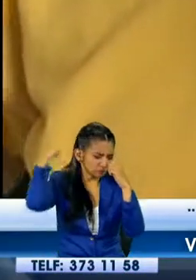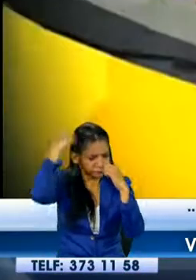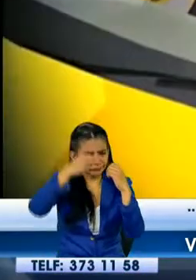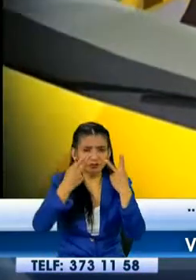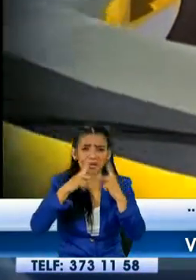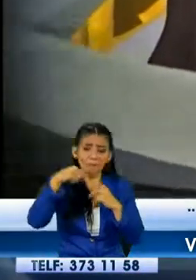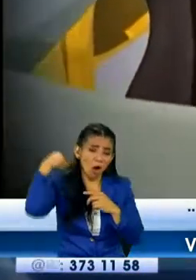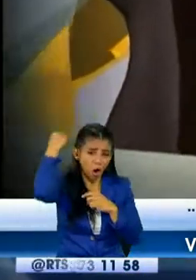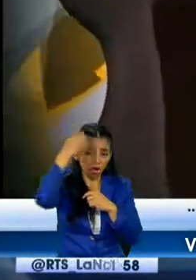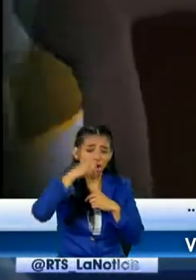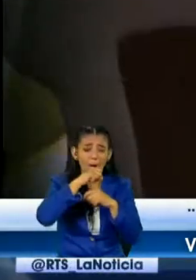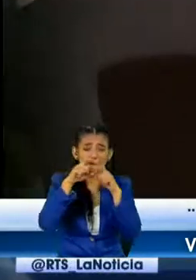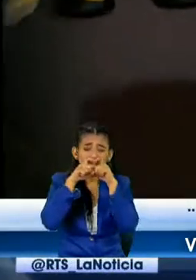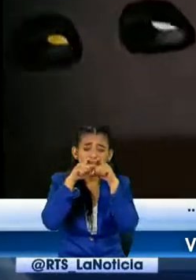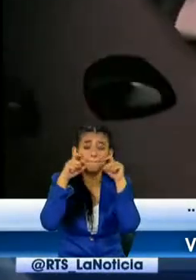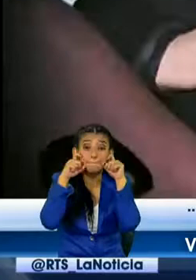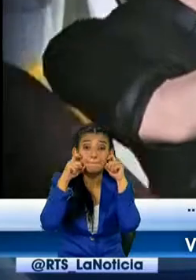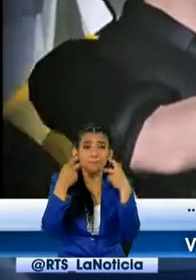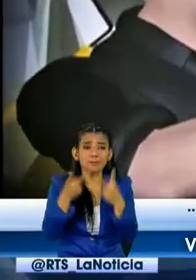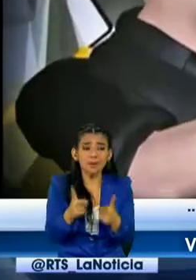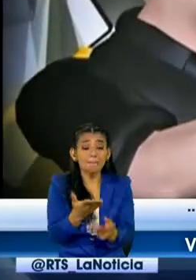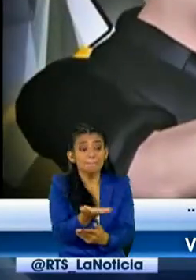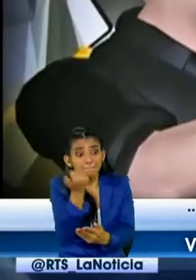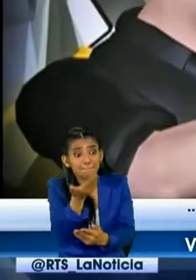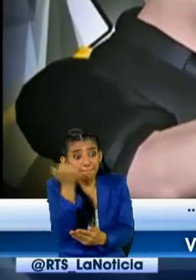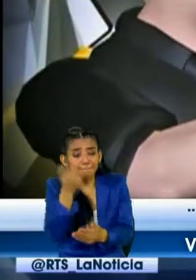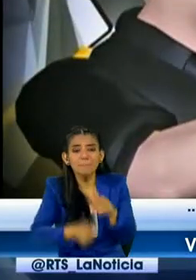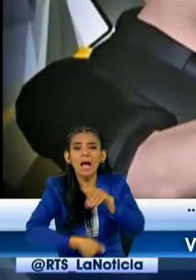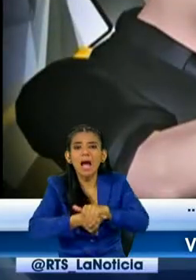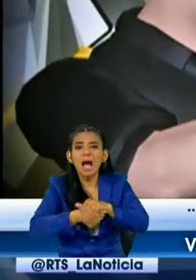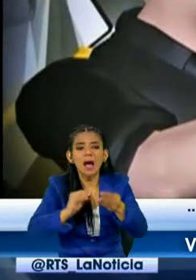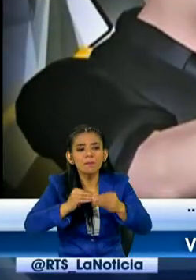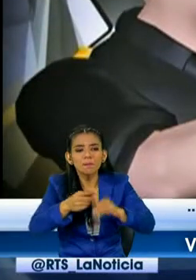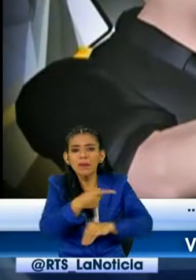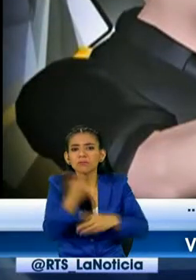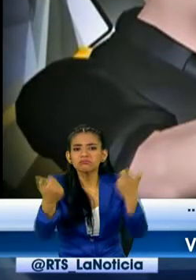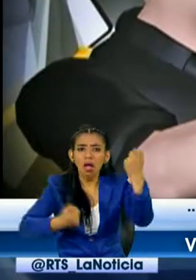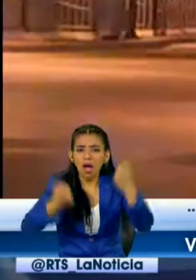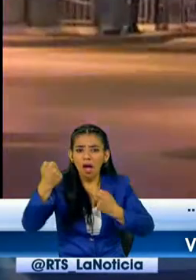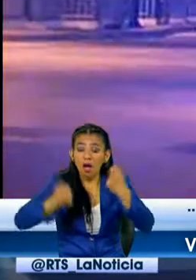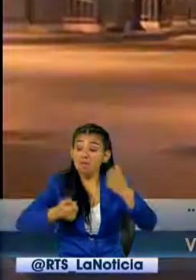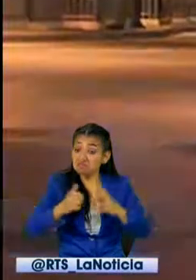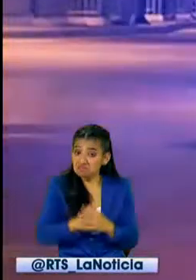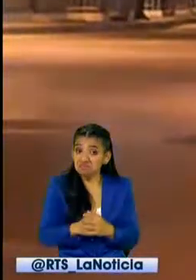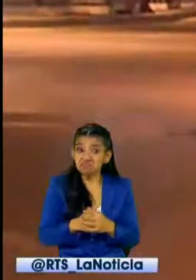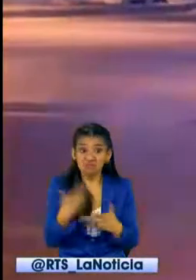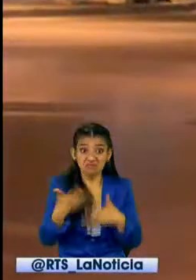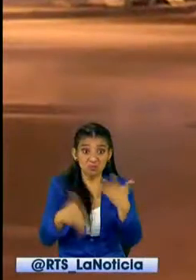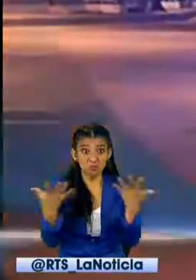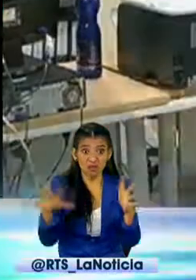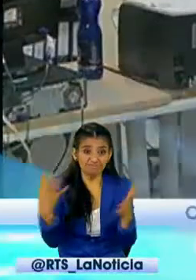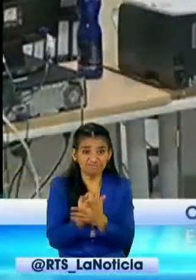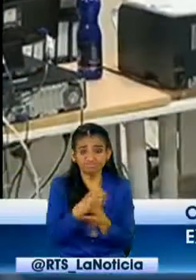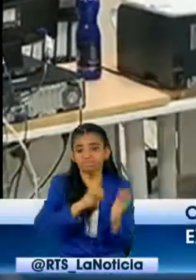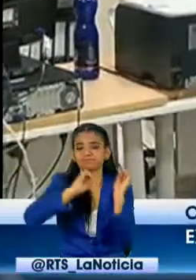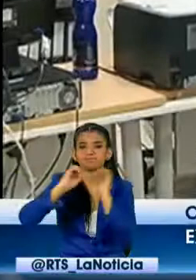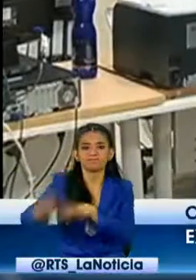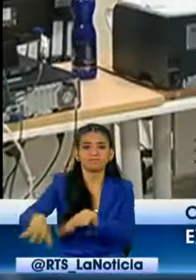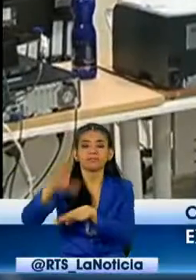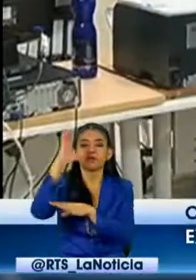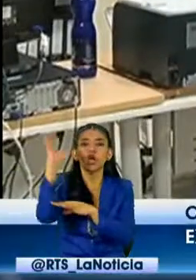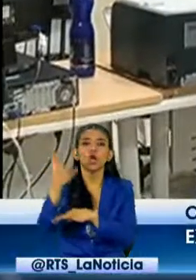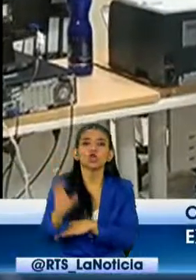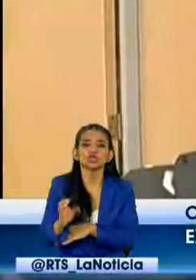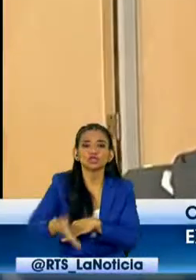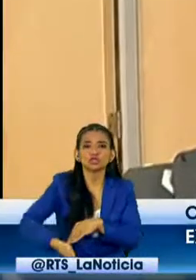boca, y ahí me estaban pidiendo la clave del carro. Luego lo abandonaron en la vía a La Costa, a la altura